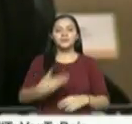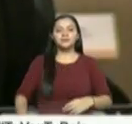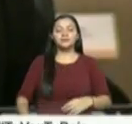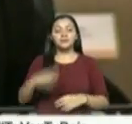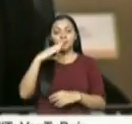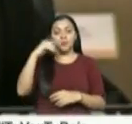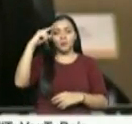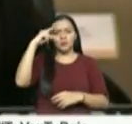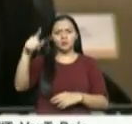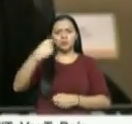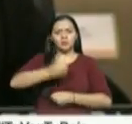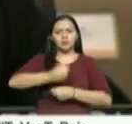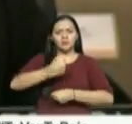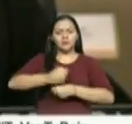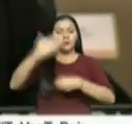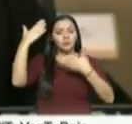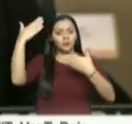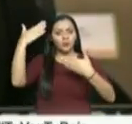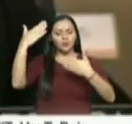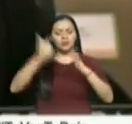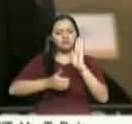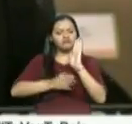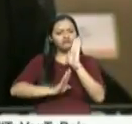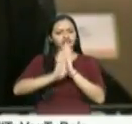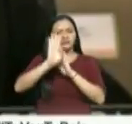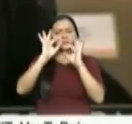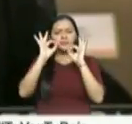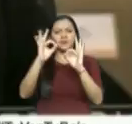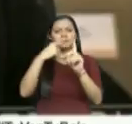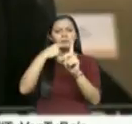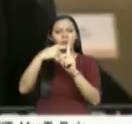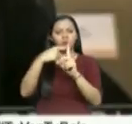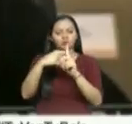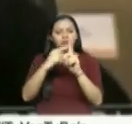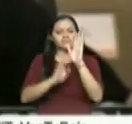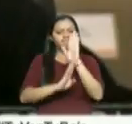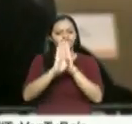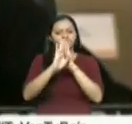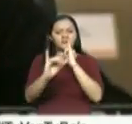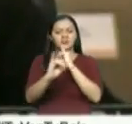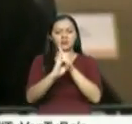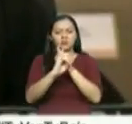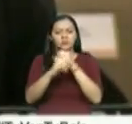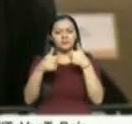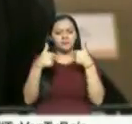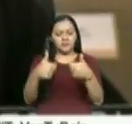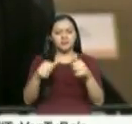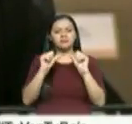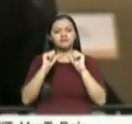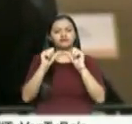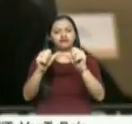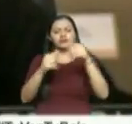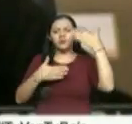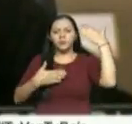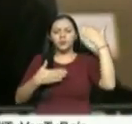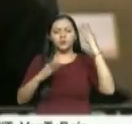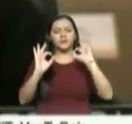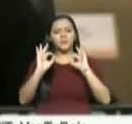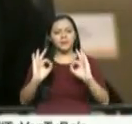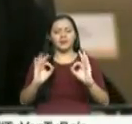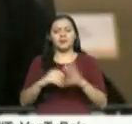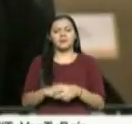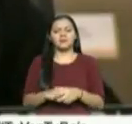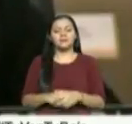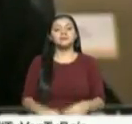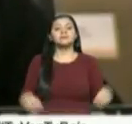como político ha sido extraordinario a la hora de dar al país solidez institucional y estabilidad política. Lo ha